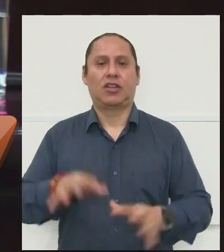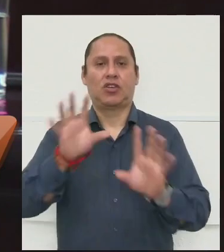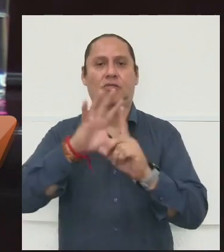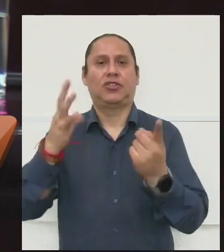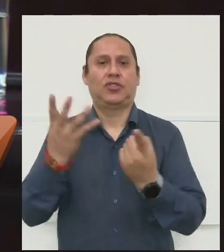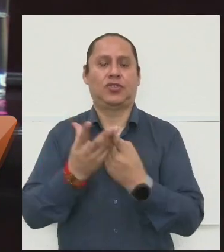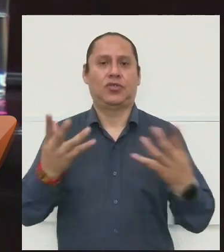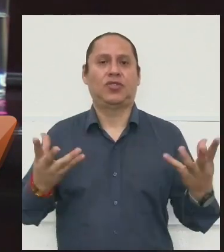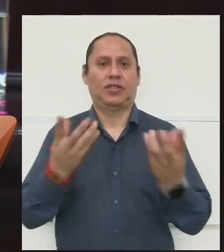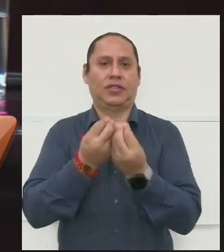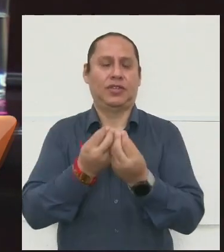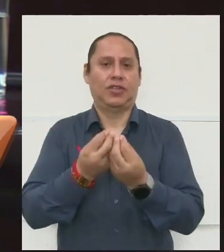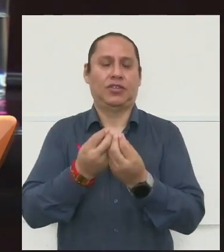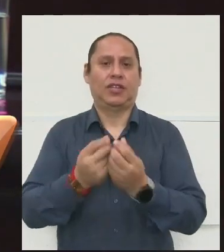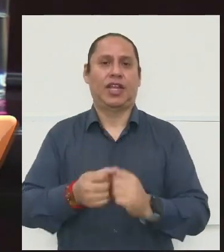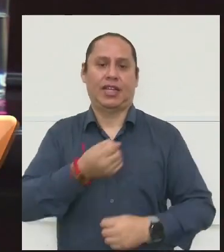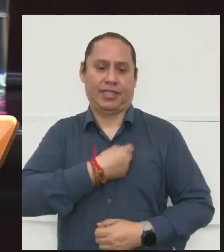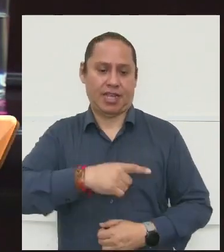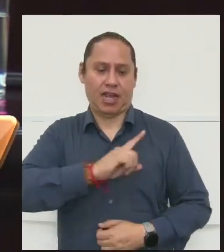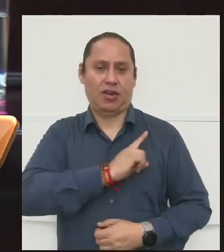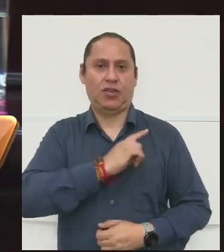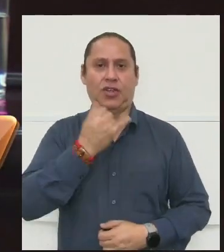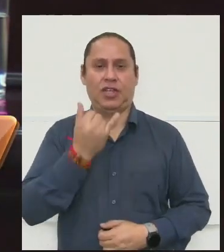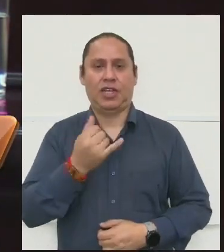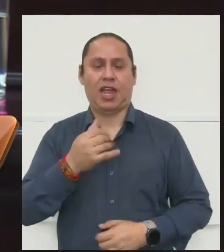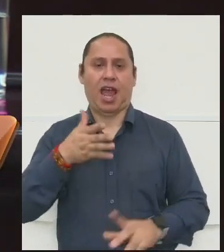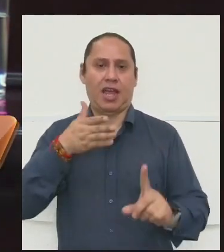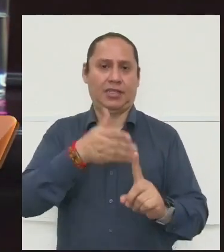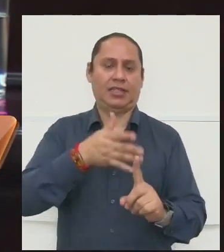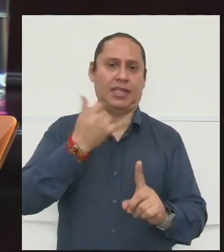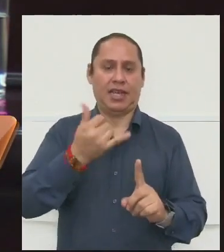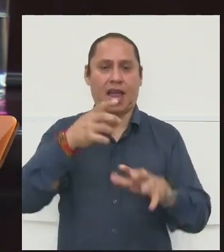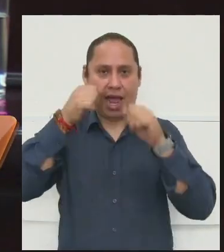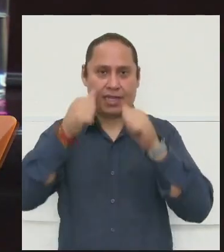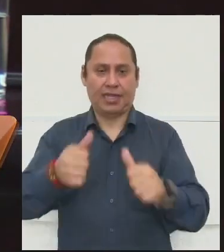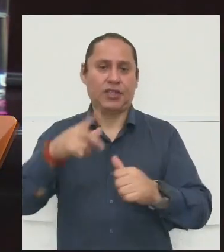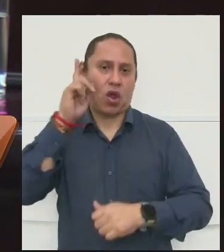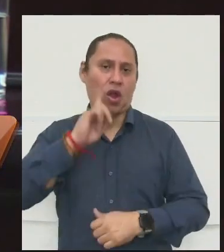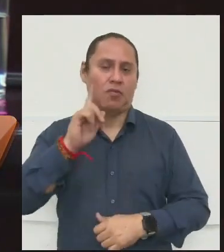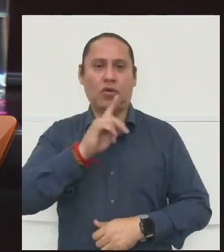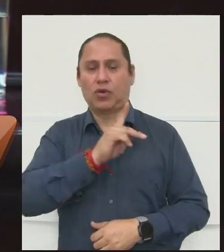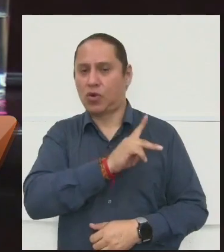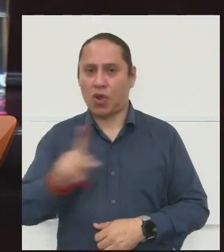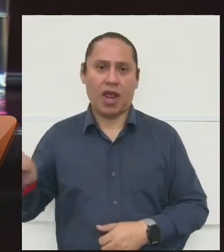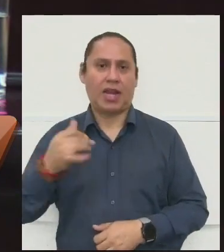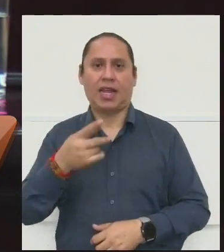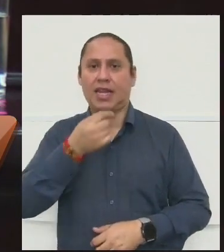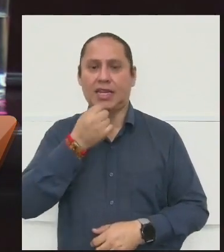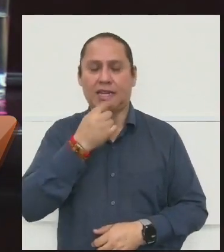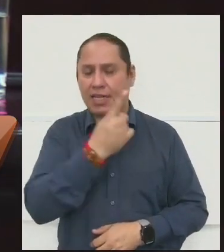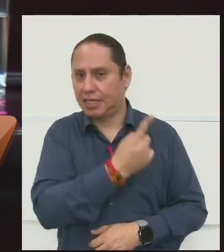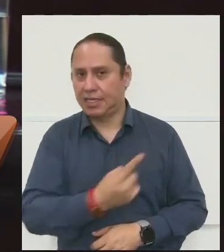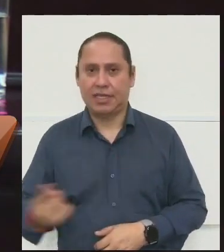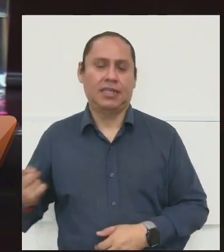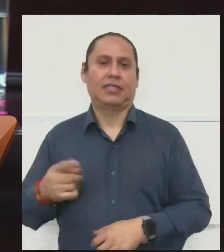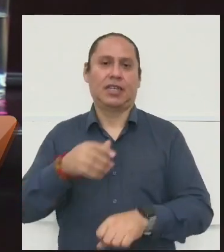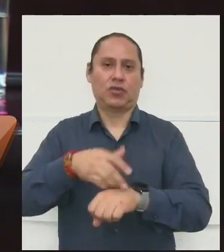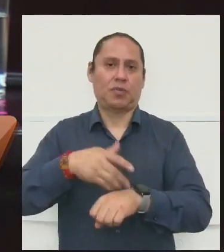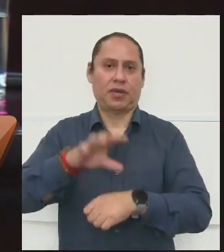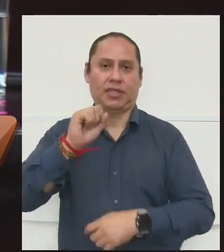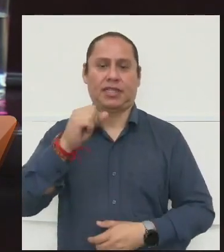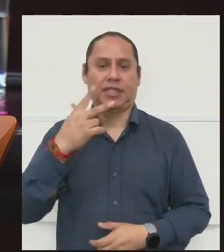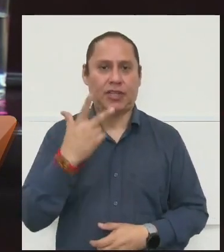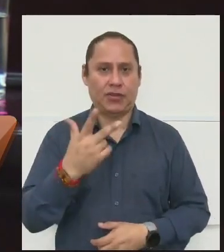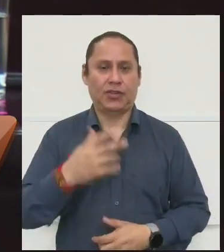presentes de las comisiones Unidas de salubridad y asistencia y de atención a la mujer y a la niñez de la 68a